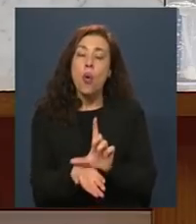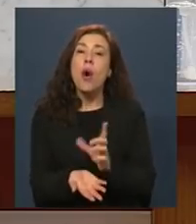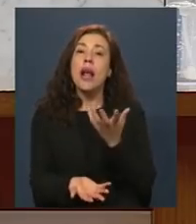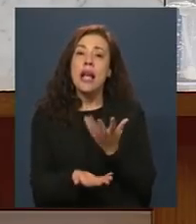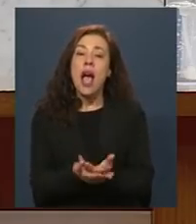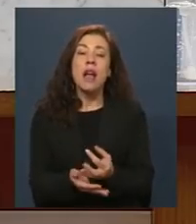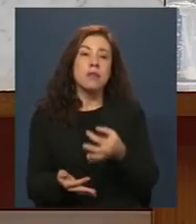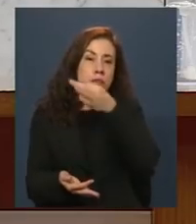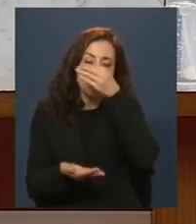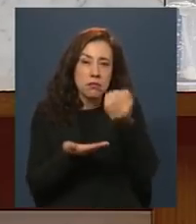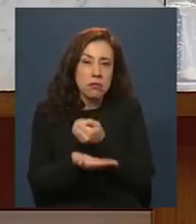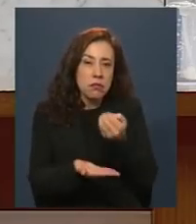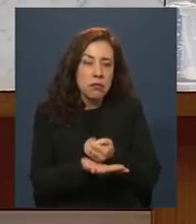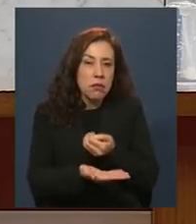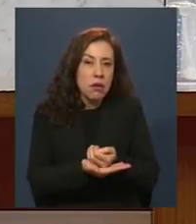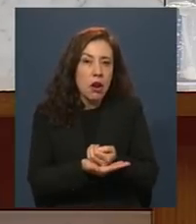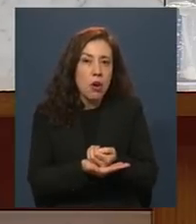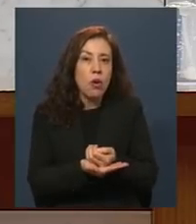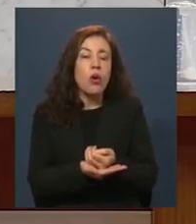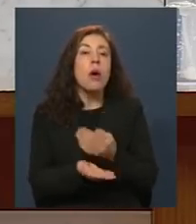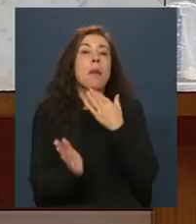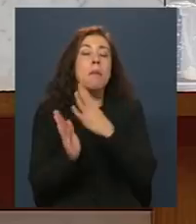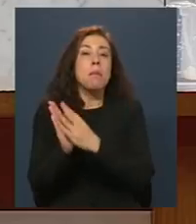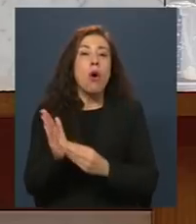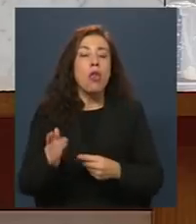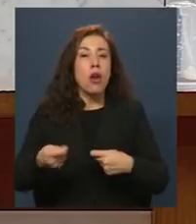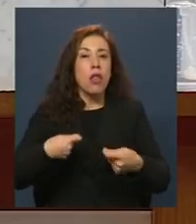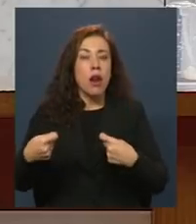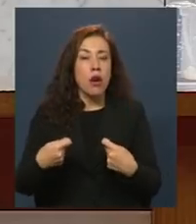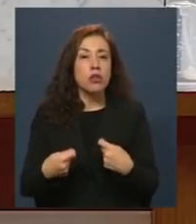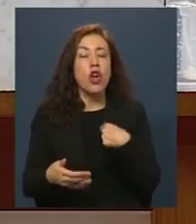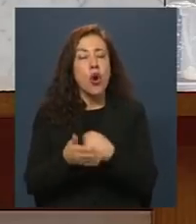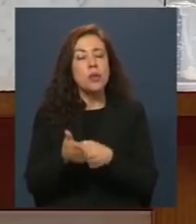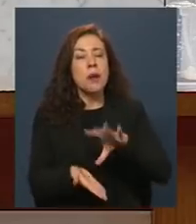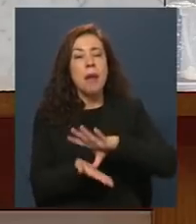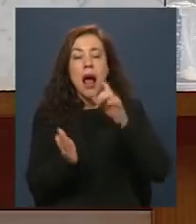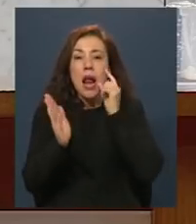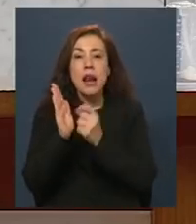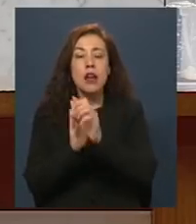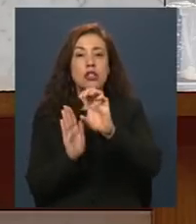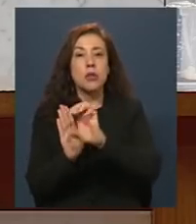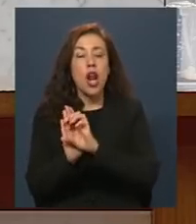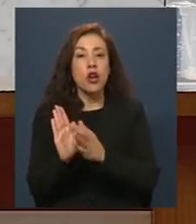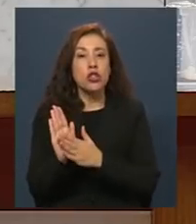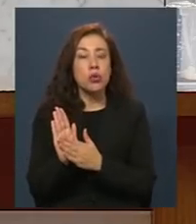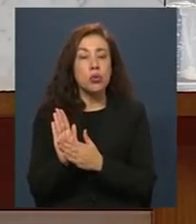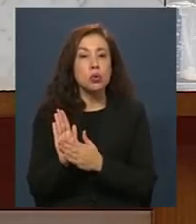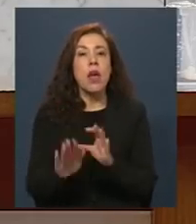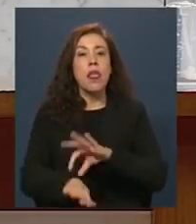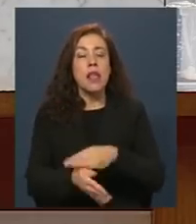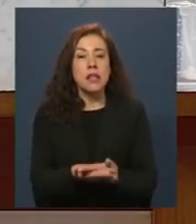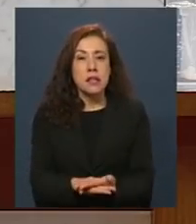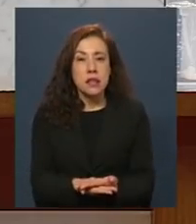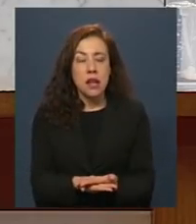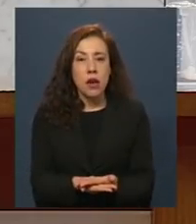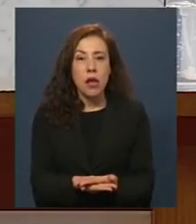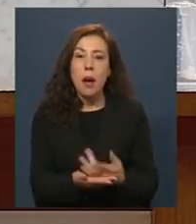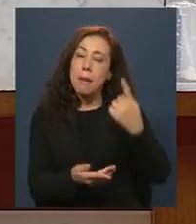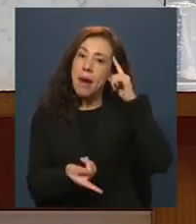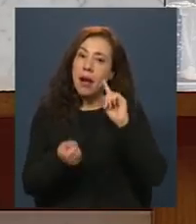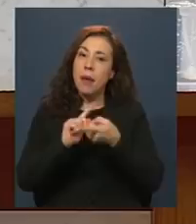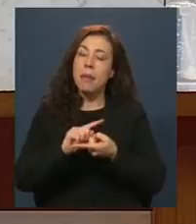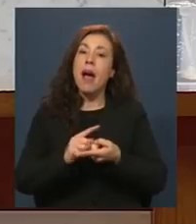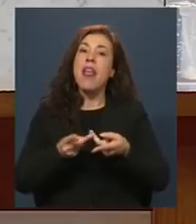el lucro y el modelo de negocios. Luchemos como país por el reconocimiento constitucional de la salud, para que sea un